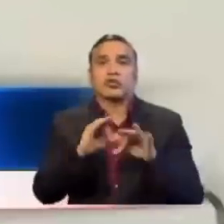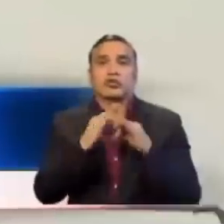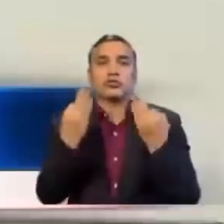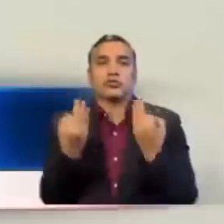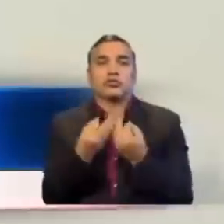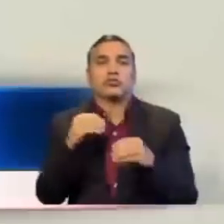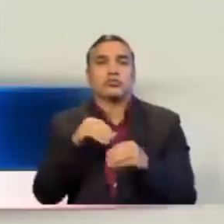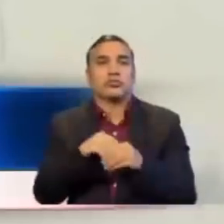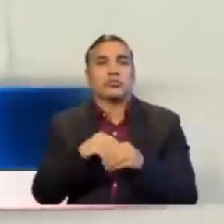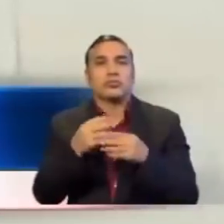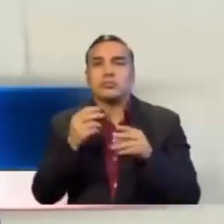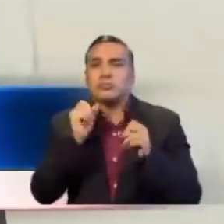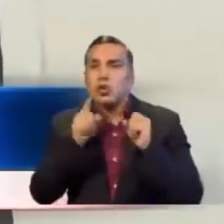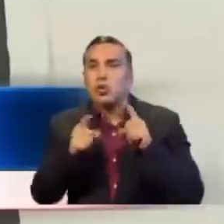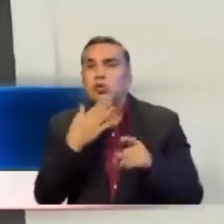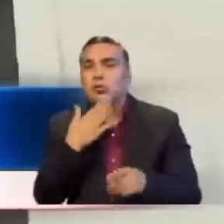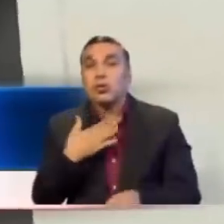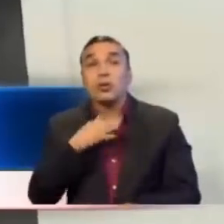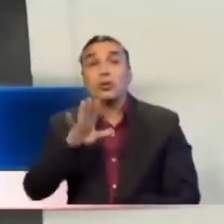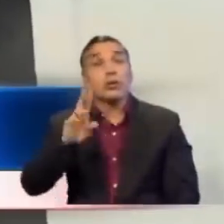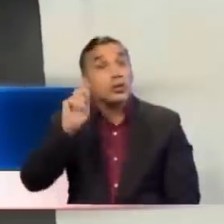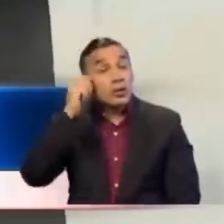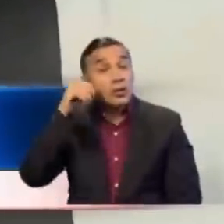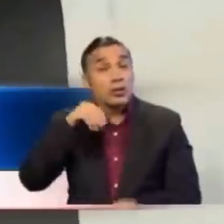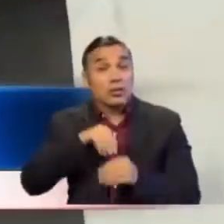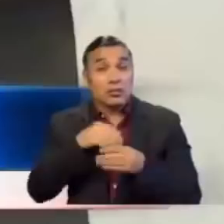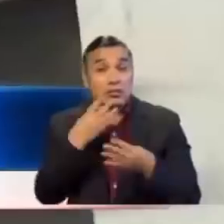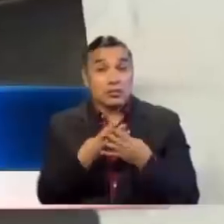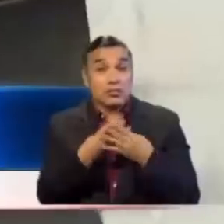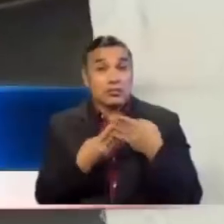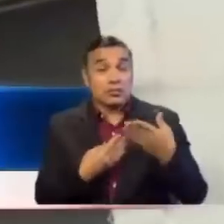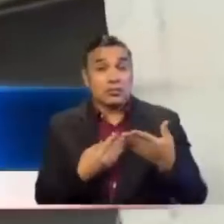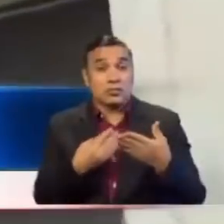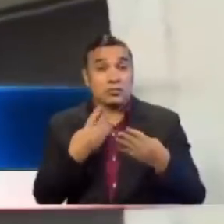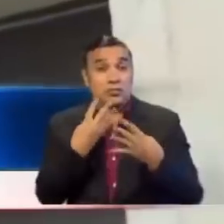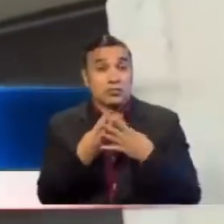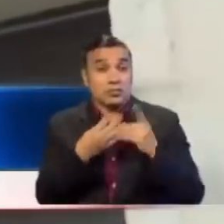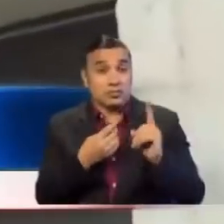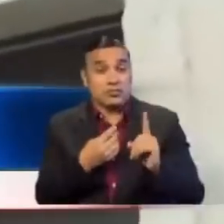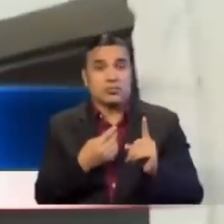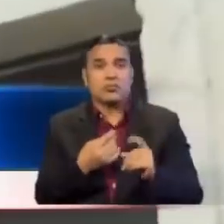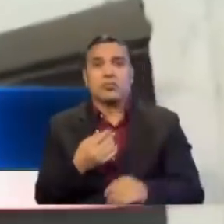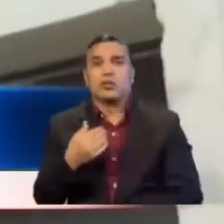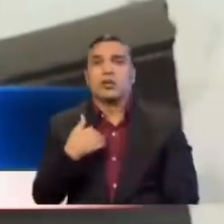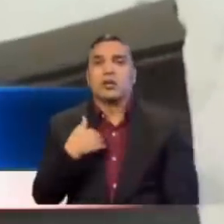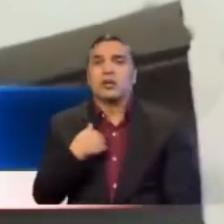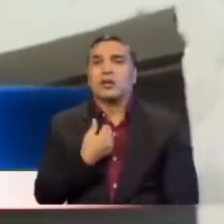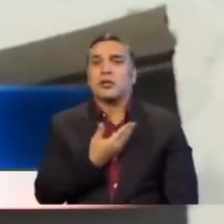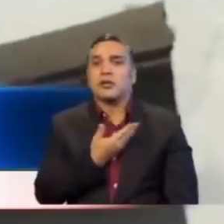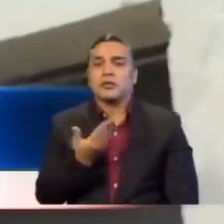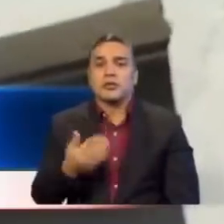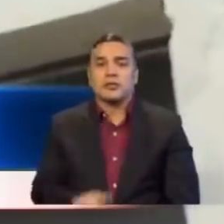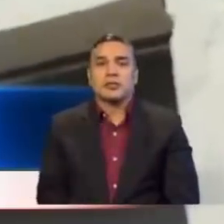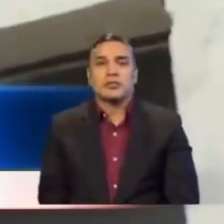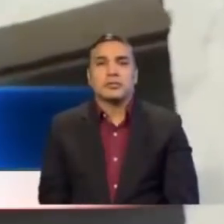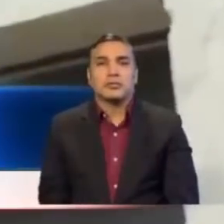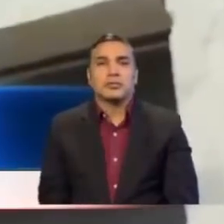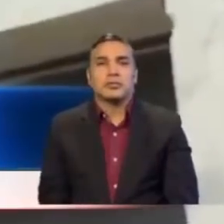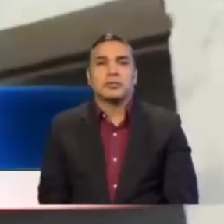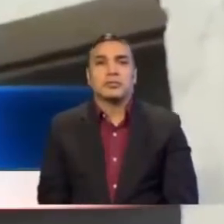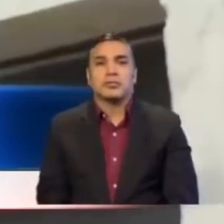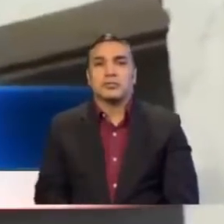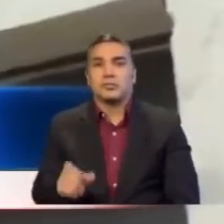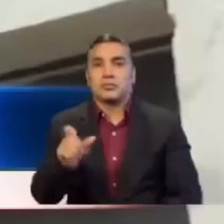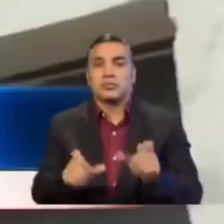familiares acá averiguando. Recordemos también que este centro de detención provisional tiene sobre todo a gente que